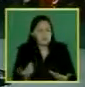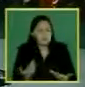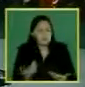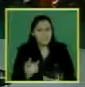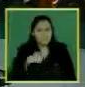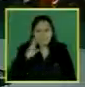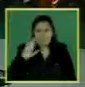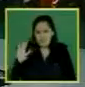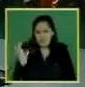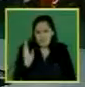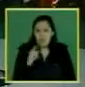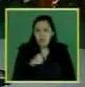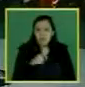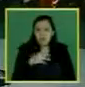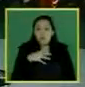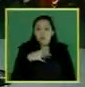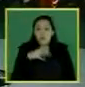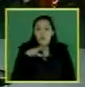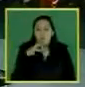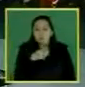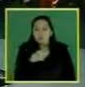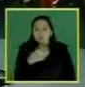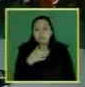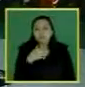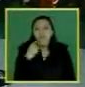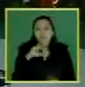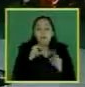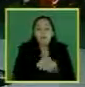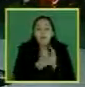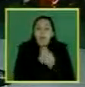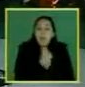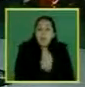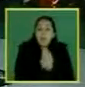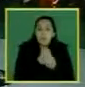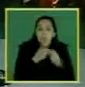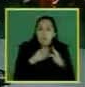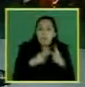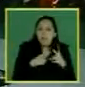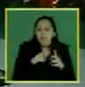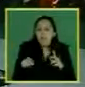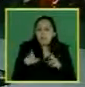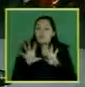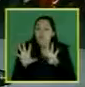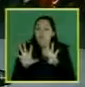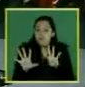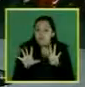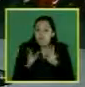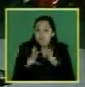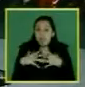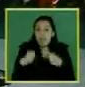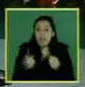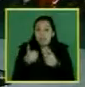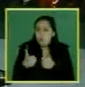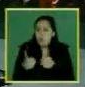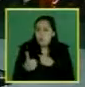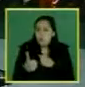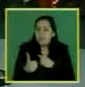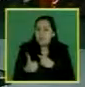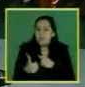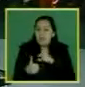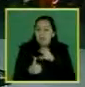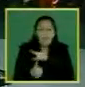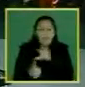la misericordia y el amor y la solidaridad, es que no son nueve con la nueve sanos, serían nueve con la discapacidad